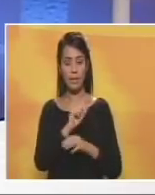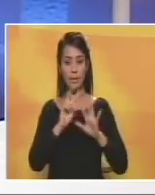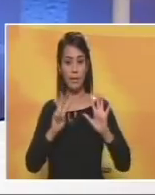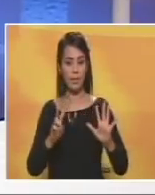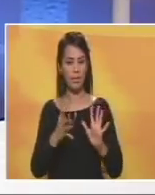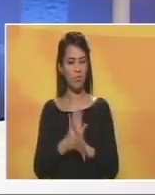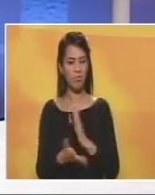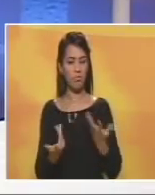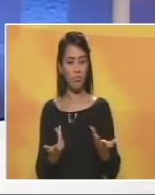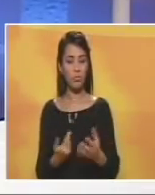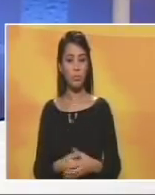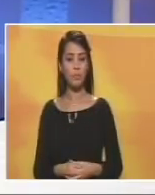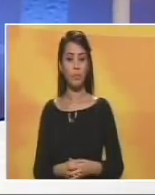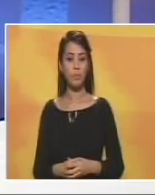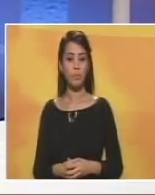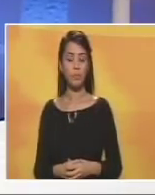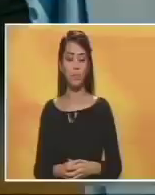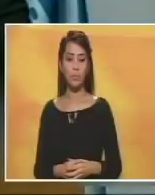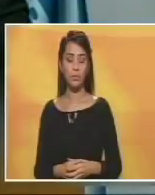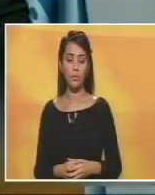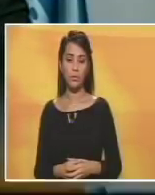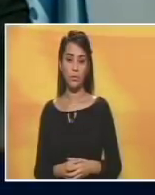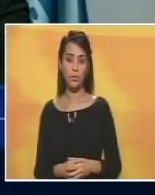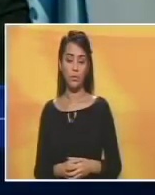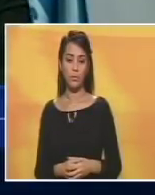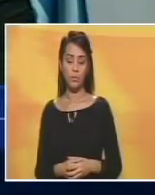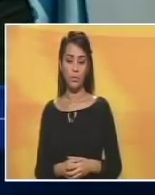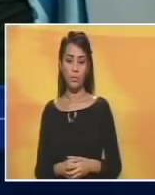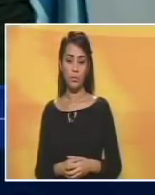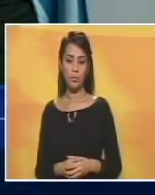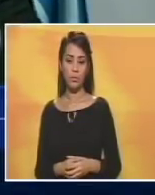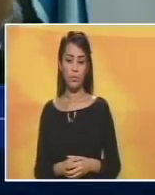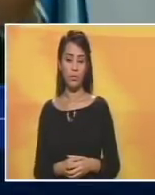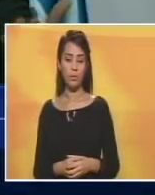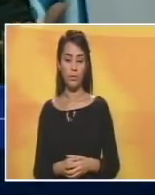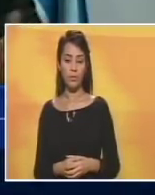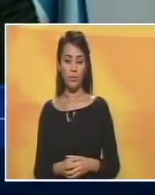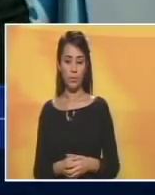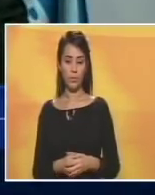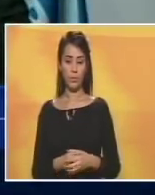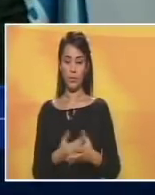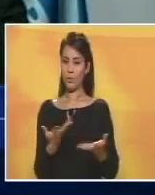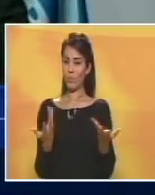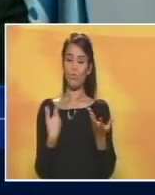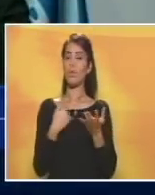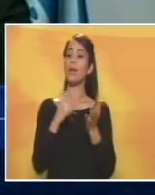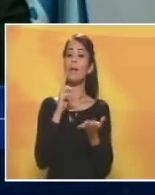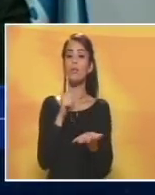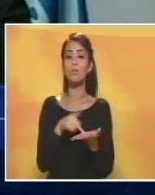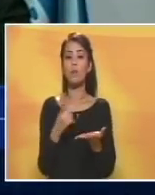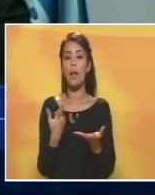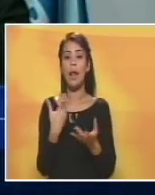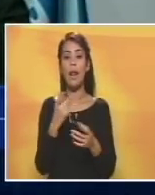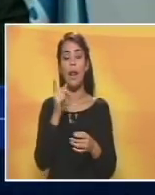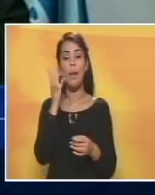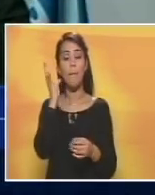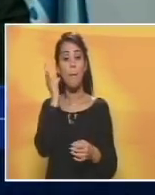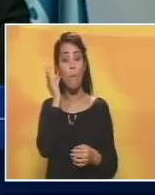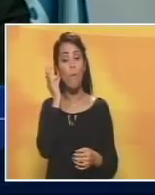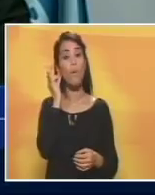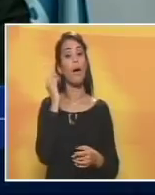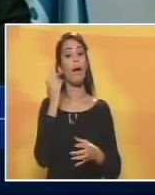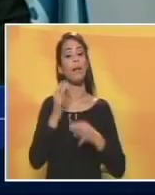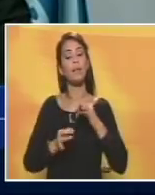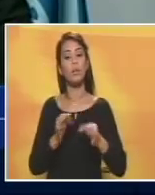tiene una posición sesgada. En el caso por el cual se ha pronunciado la ciudadana fiscal de la Corte